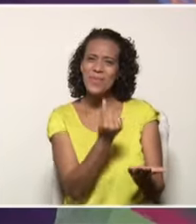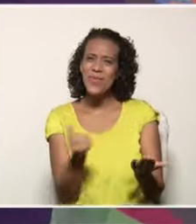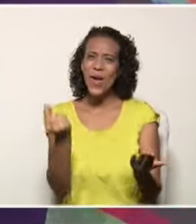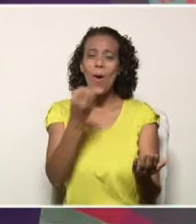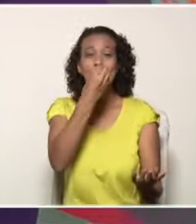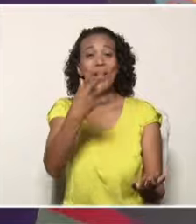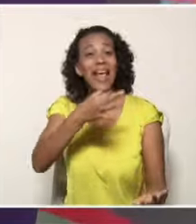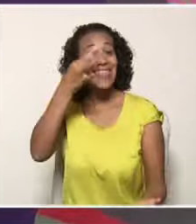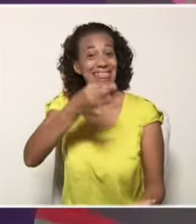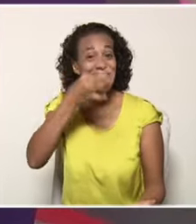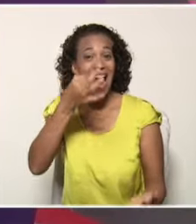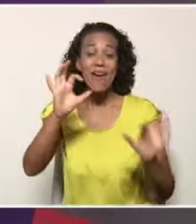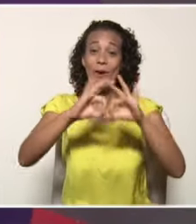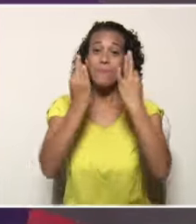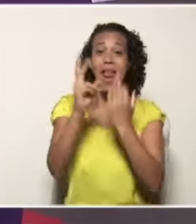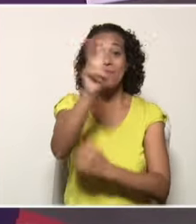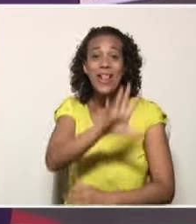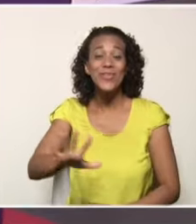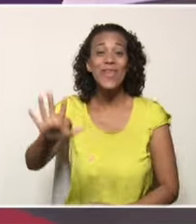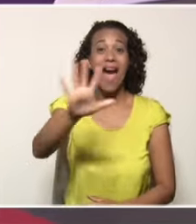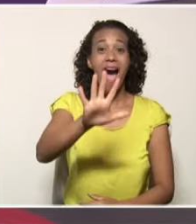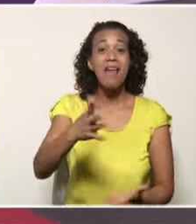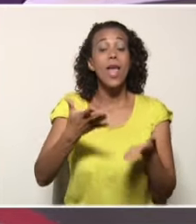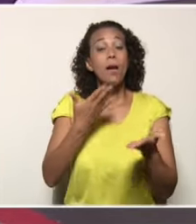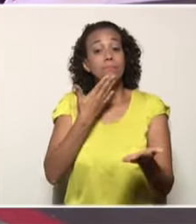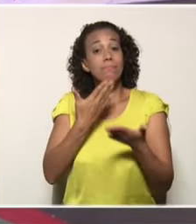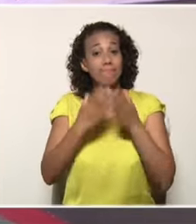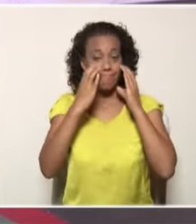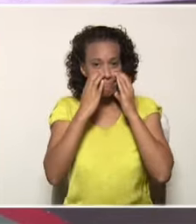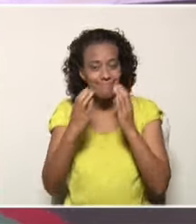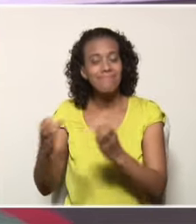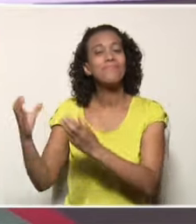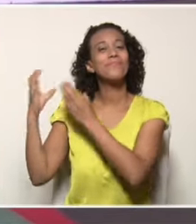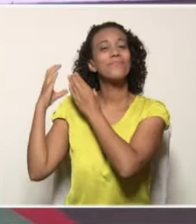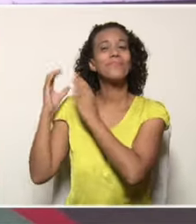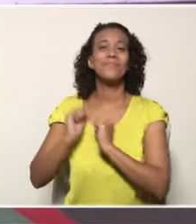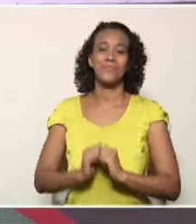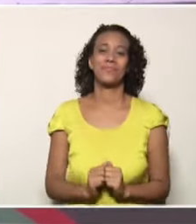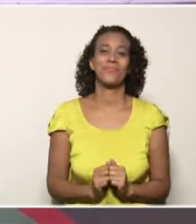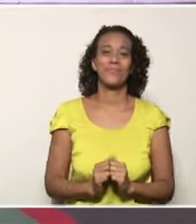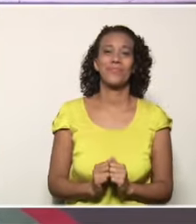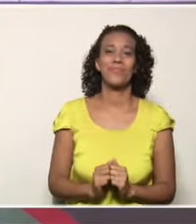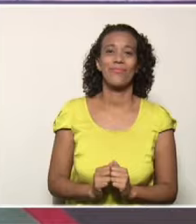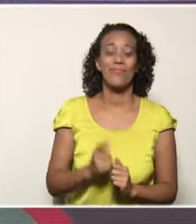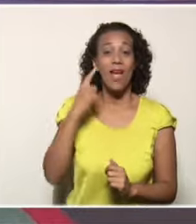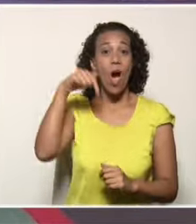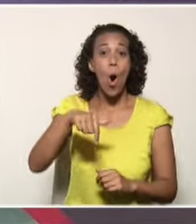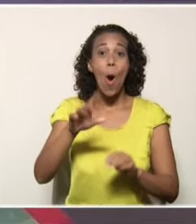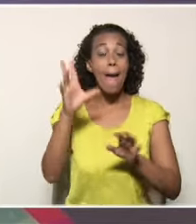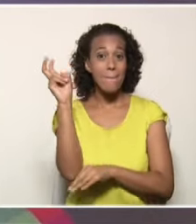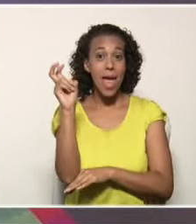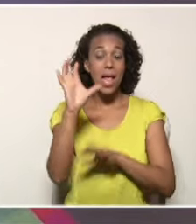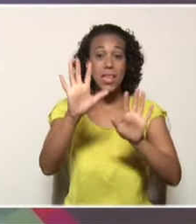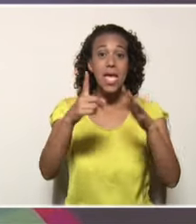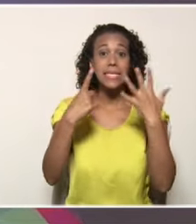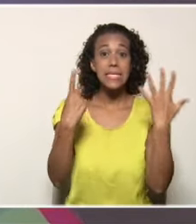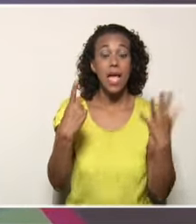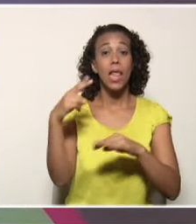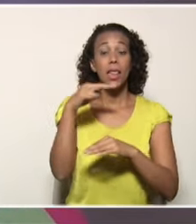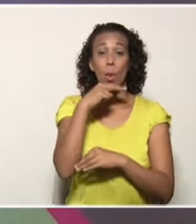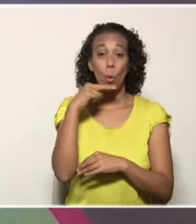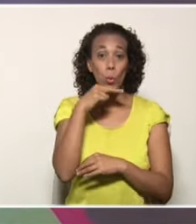Acójame. Muy buenas tardes, familia venezolana. Con su aprobación voy a retirarme el tapaboca. Hoy es viernes 16 de